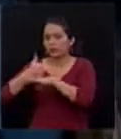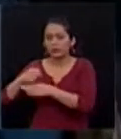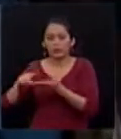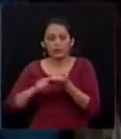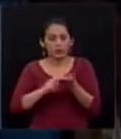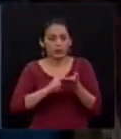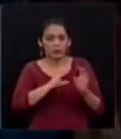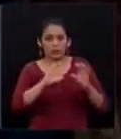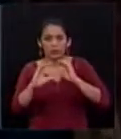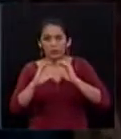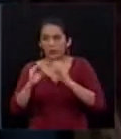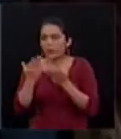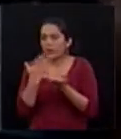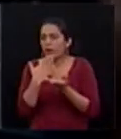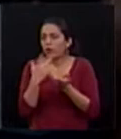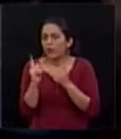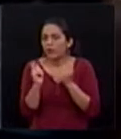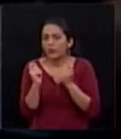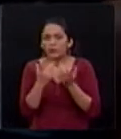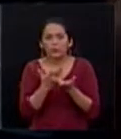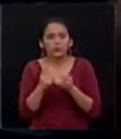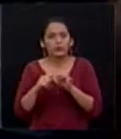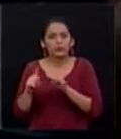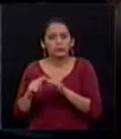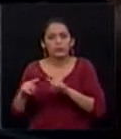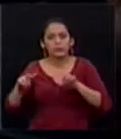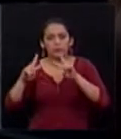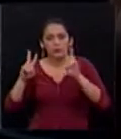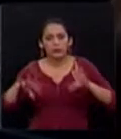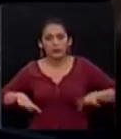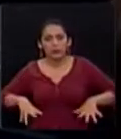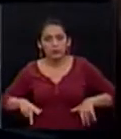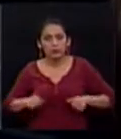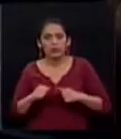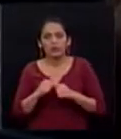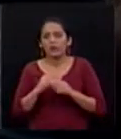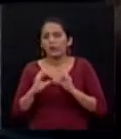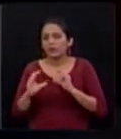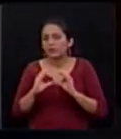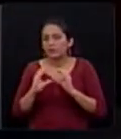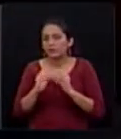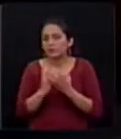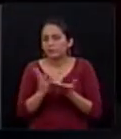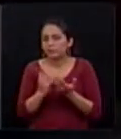de regulación y control. En la cita se delinearon las principales competencias que